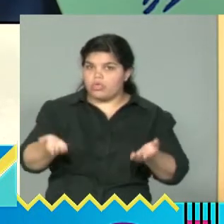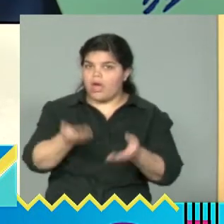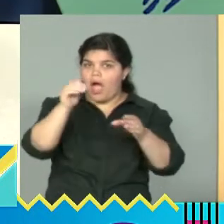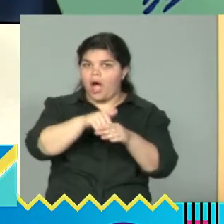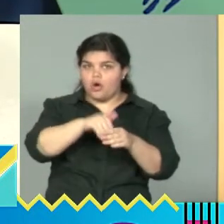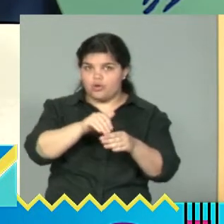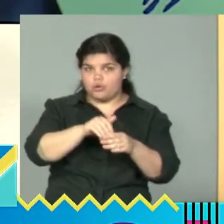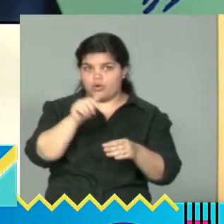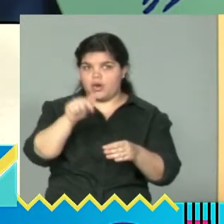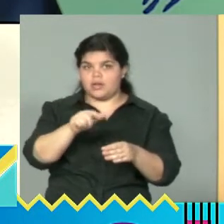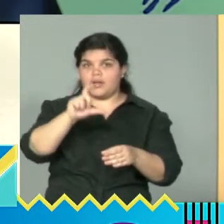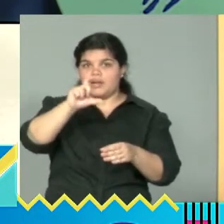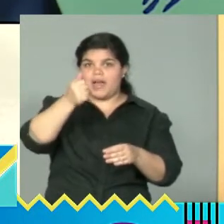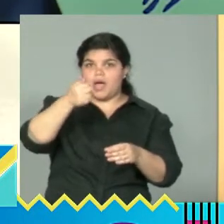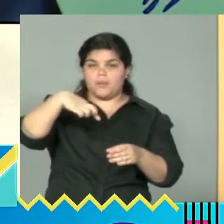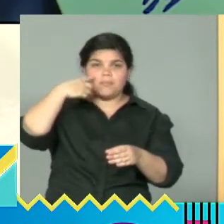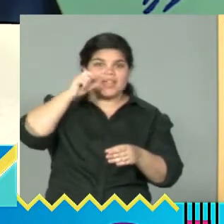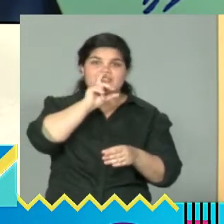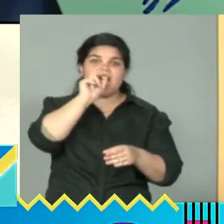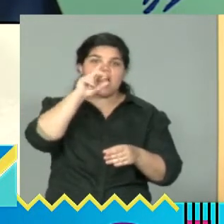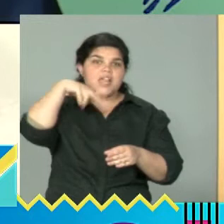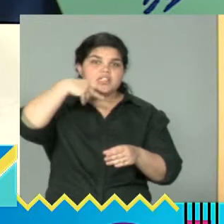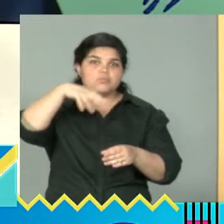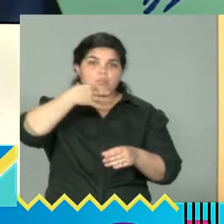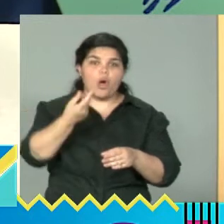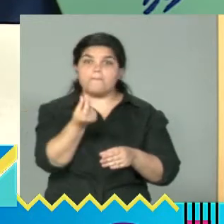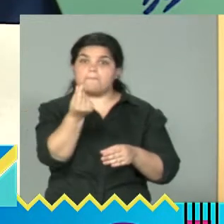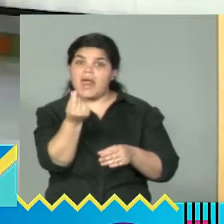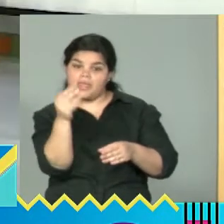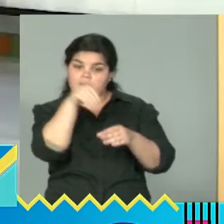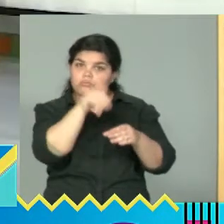el ahorro, por eso se llama capitalismo, de capital. Para que haya capital tiene que haber ahorro.